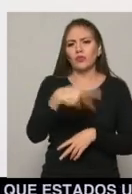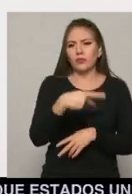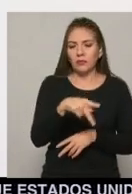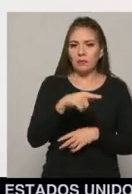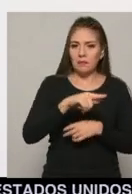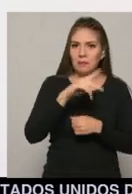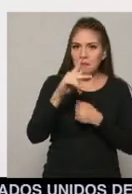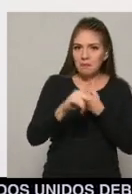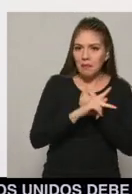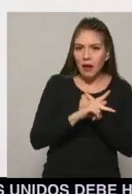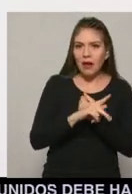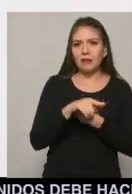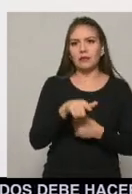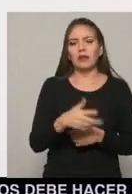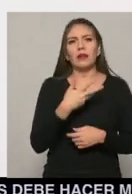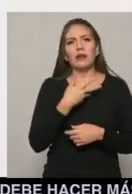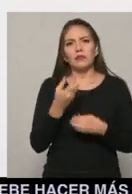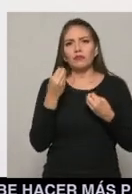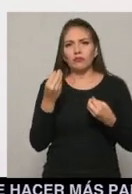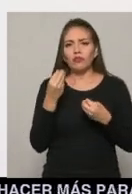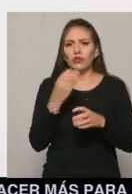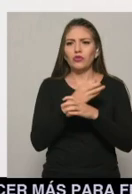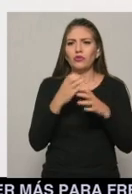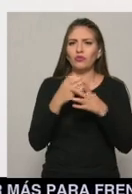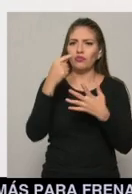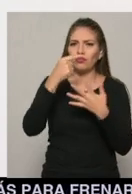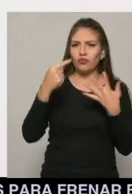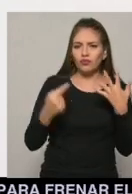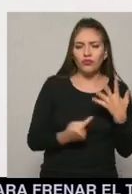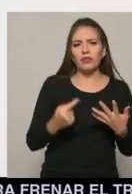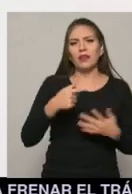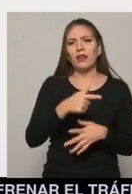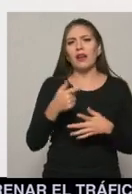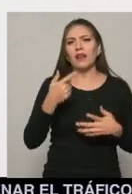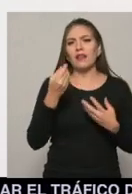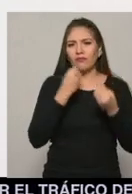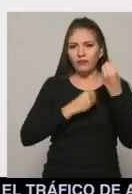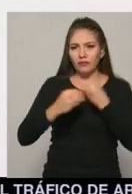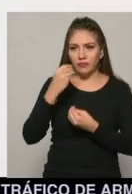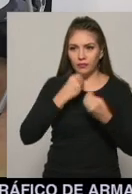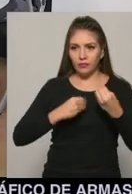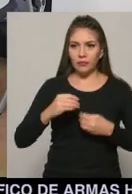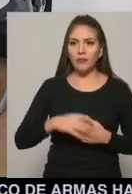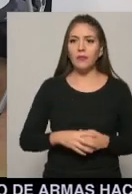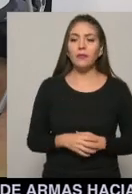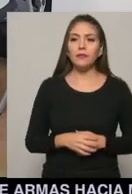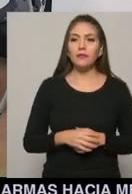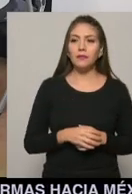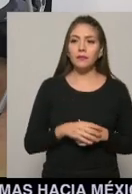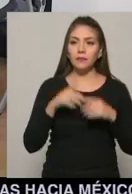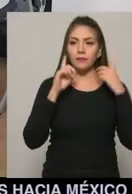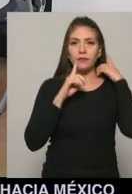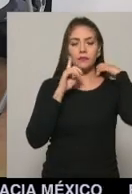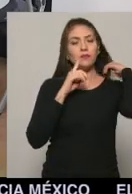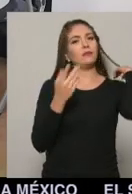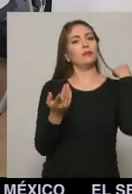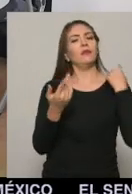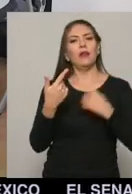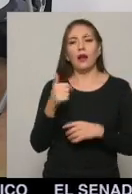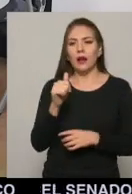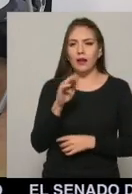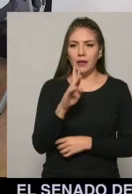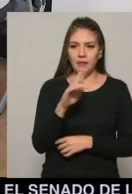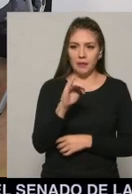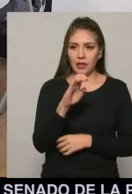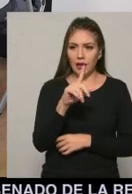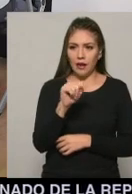país, que es tan representativo, nuestra gastronomía. Como Gabriela Lemus, ¿qué tipo de